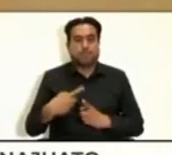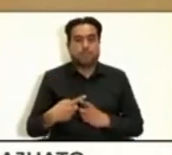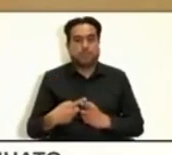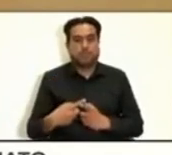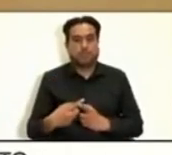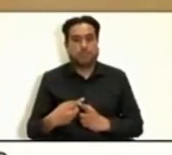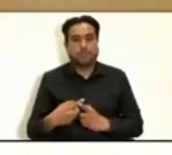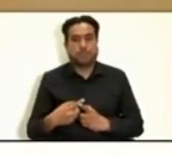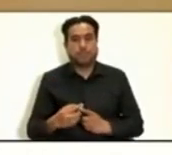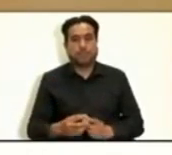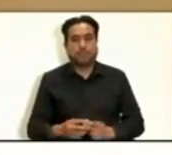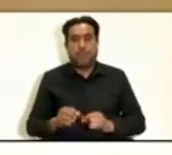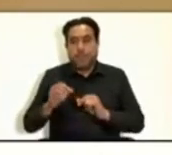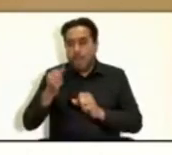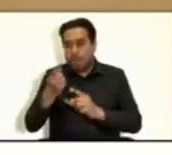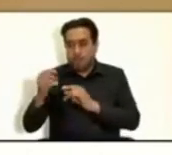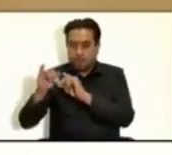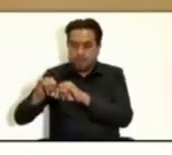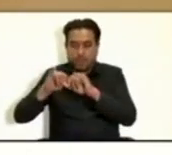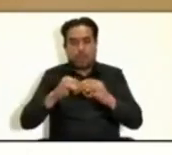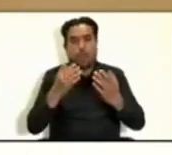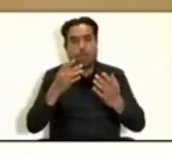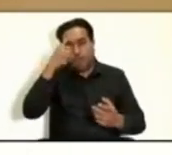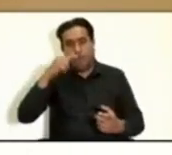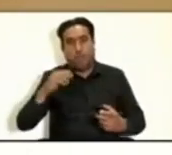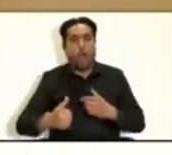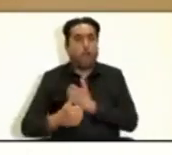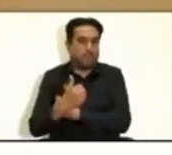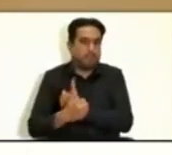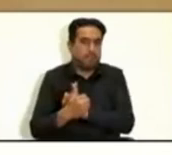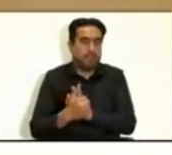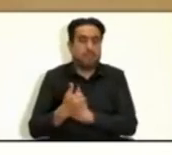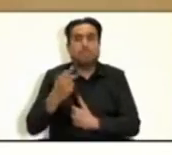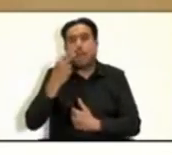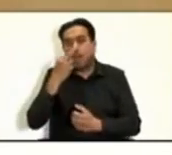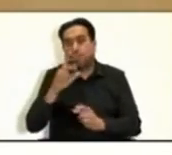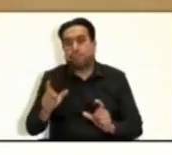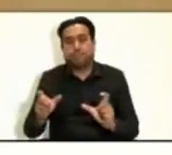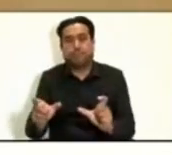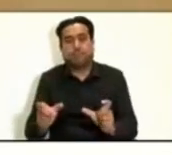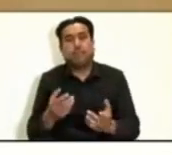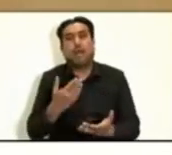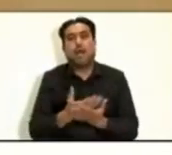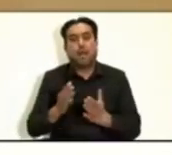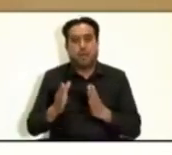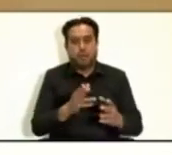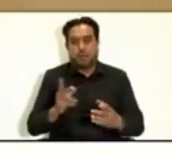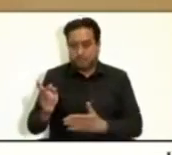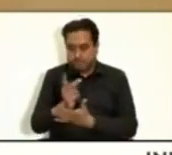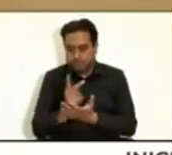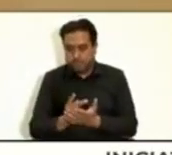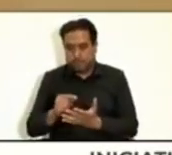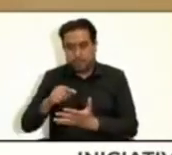imaginario individualista y competitivo además la focalización y acondicionamiento de los programas